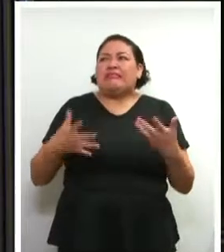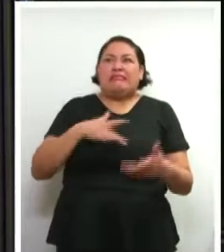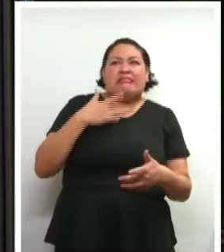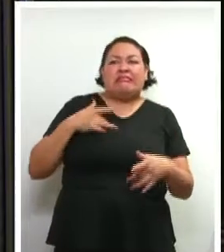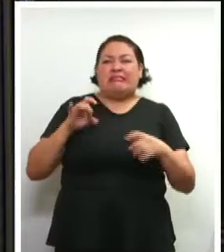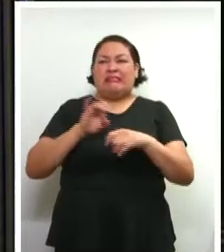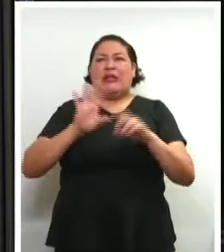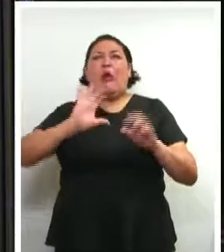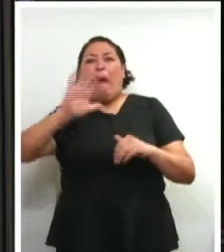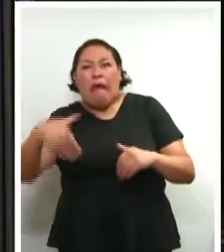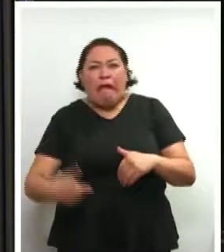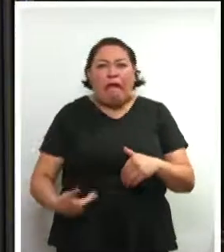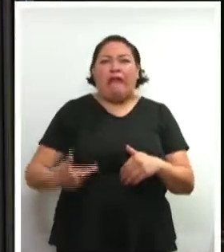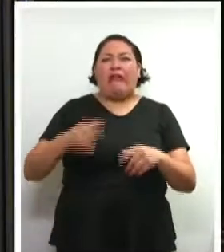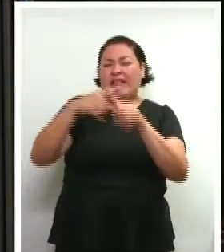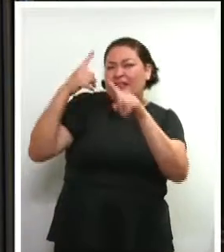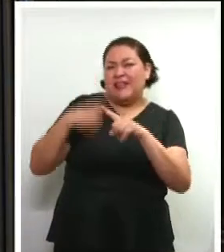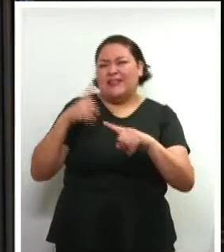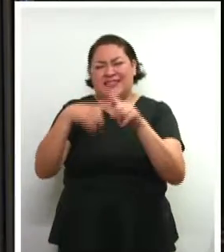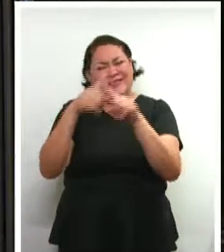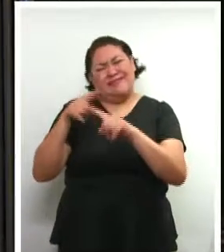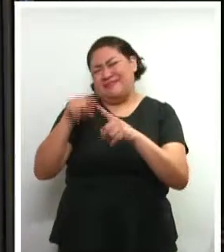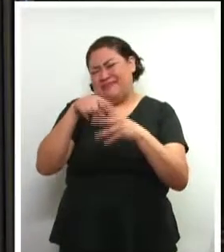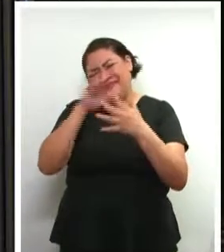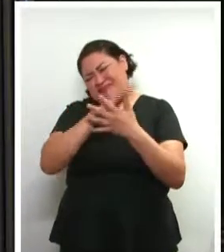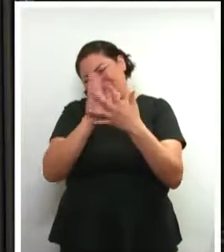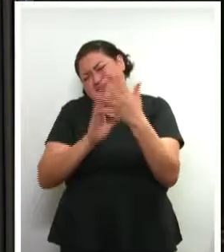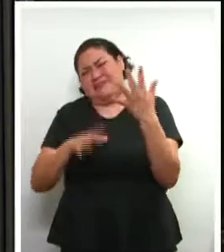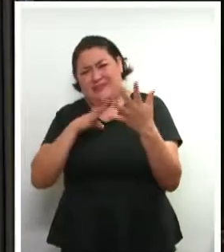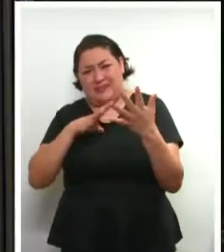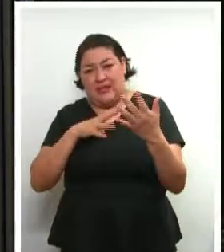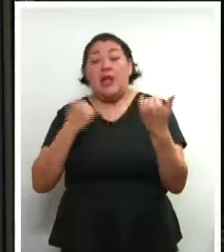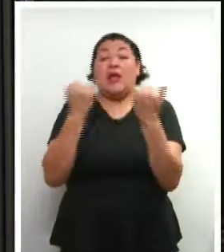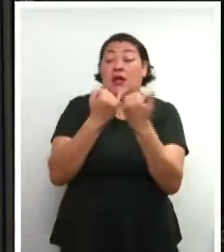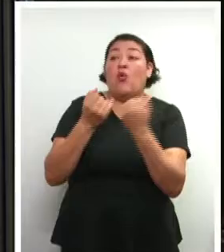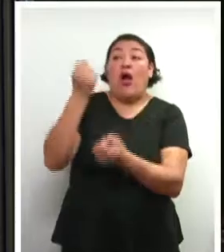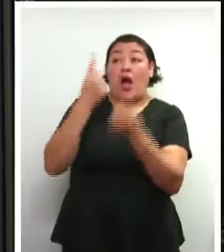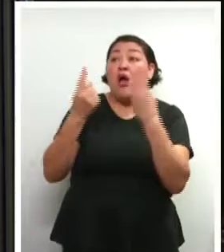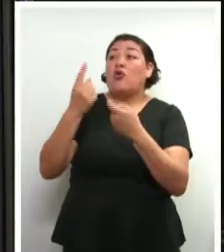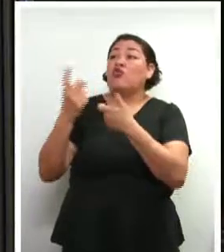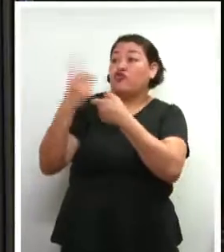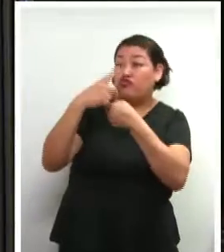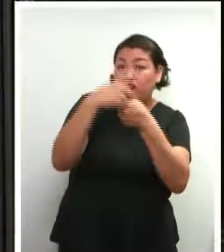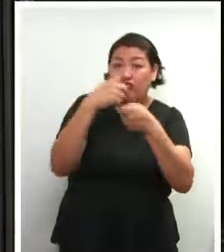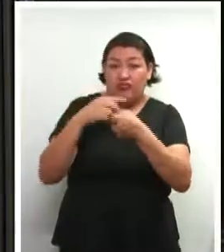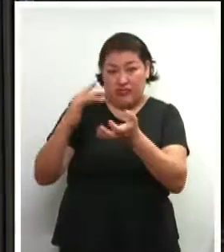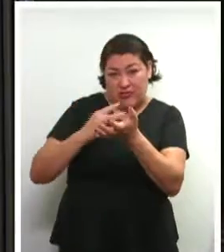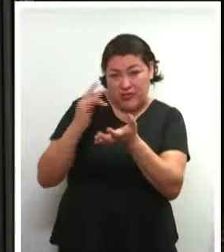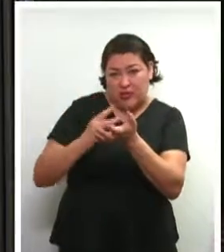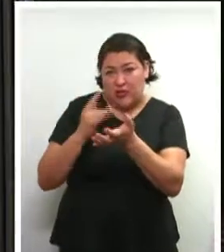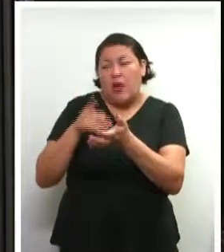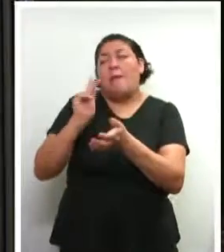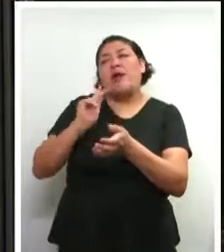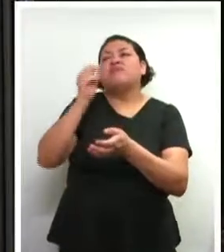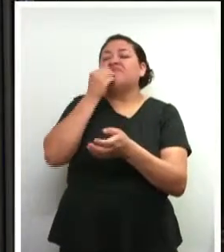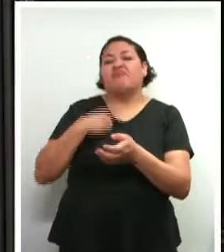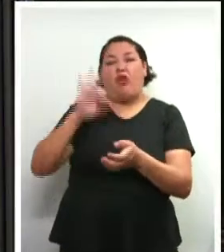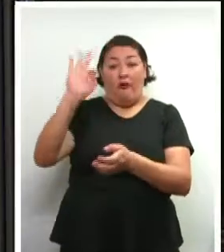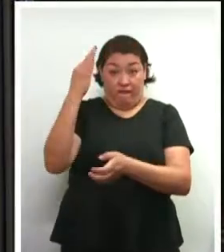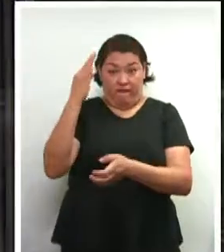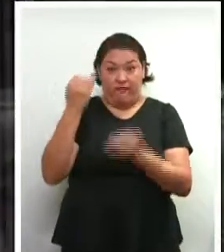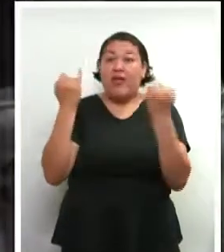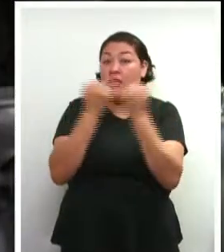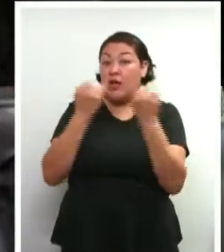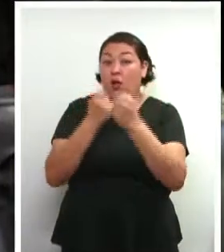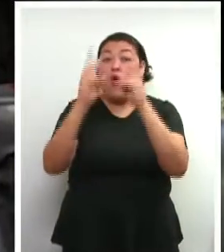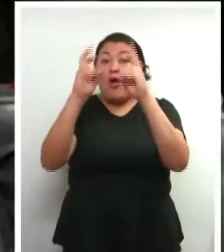peligroso. Luego hablo sobre la extensión impositiva de los donativos de la iniciativa privada, pero eso ya tiene más que ver con el ámbito federal. La inclusión del